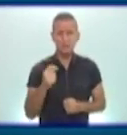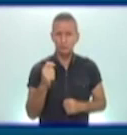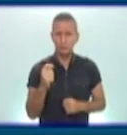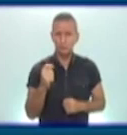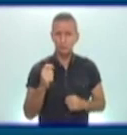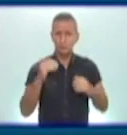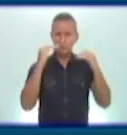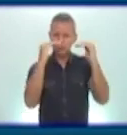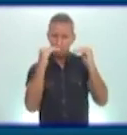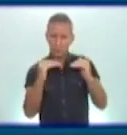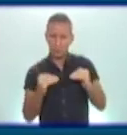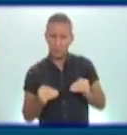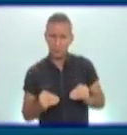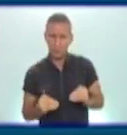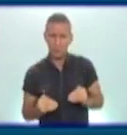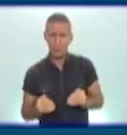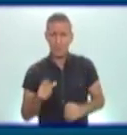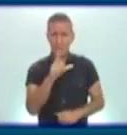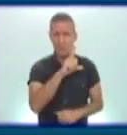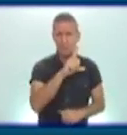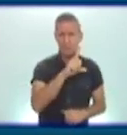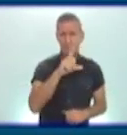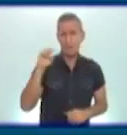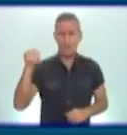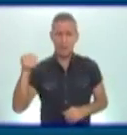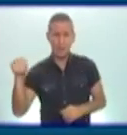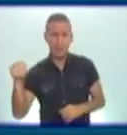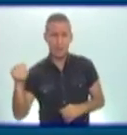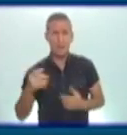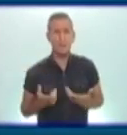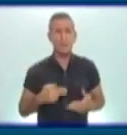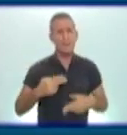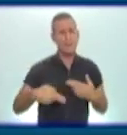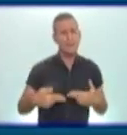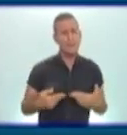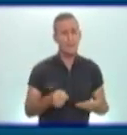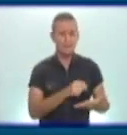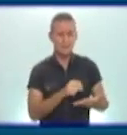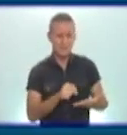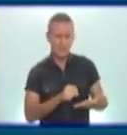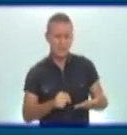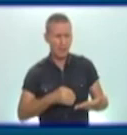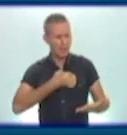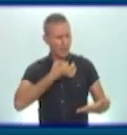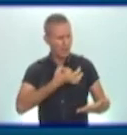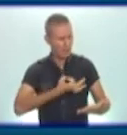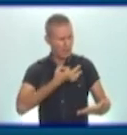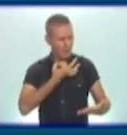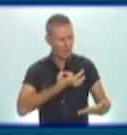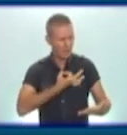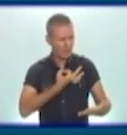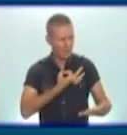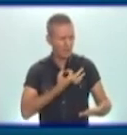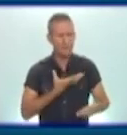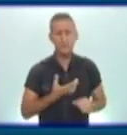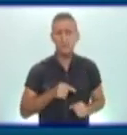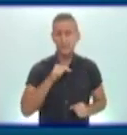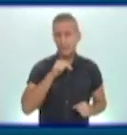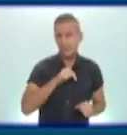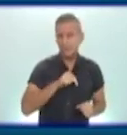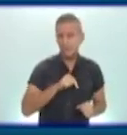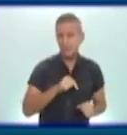estructura, lexema y morfemas, y producción de textos argumentativos. Estos son